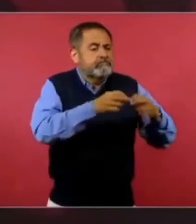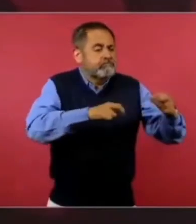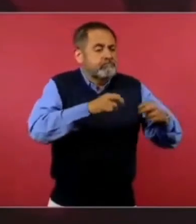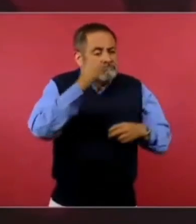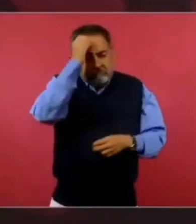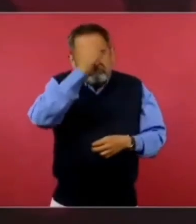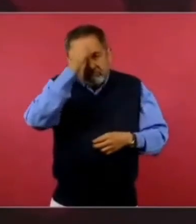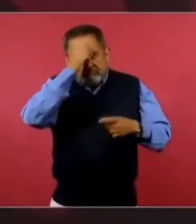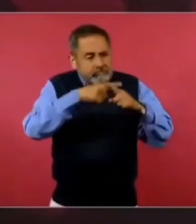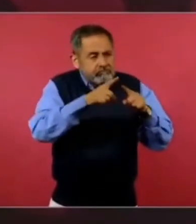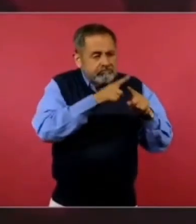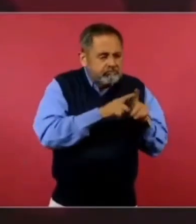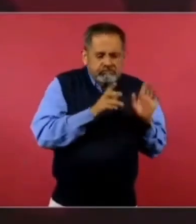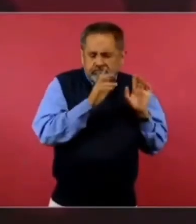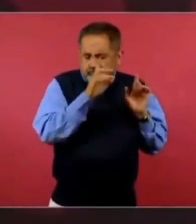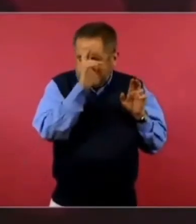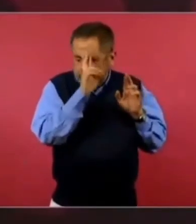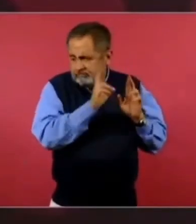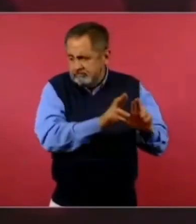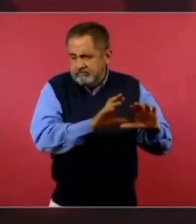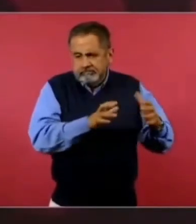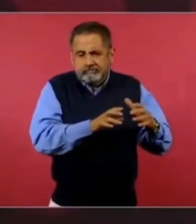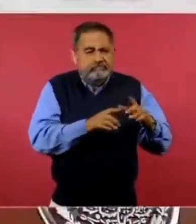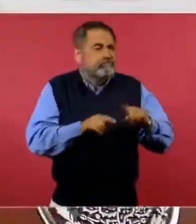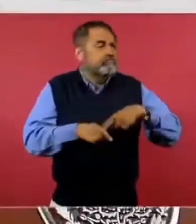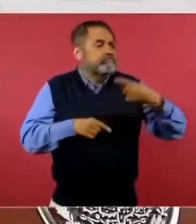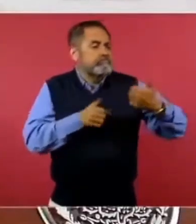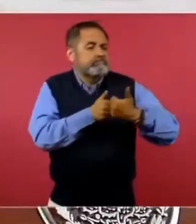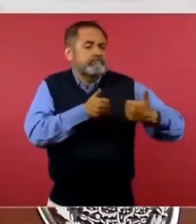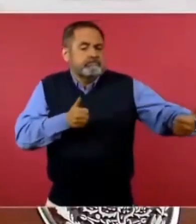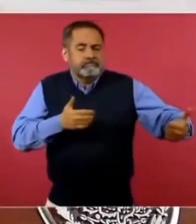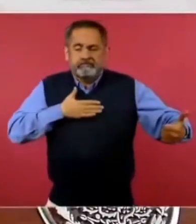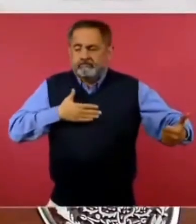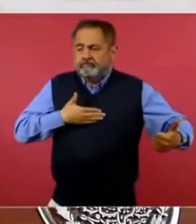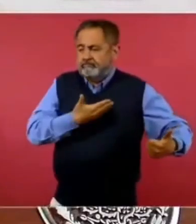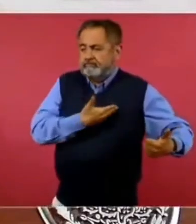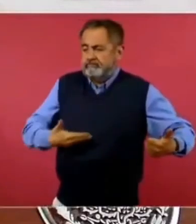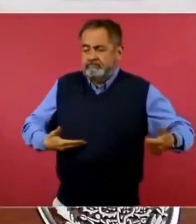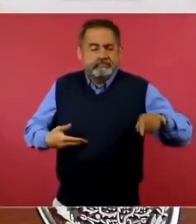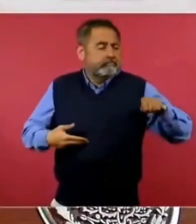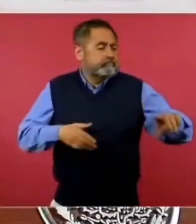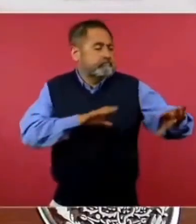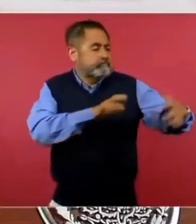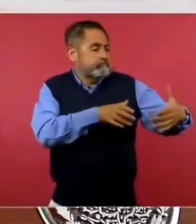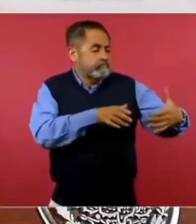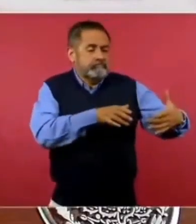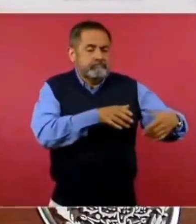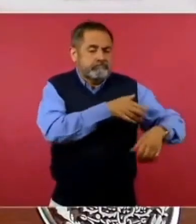ministros de otro poder. Yo pienso que